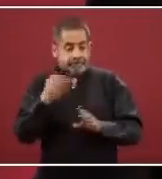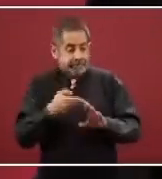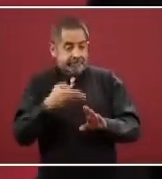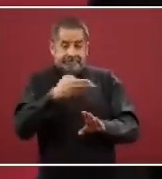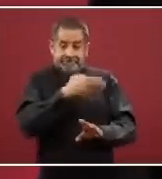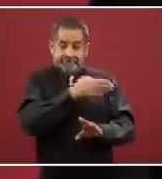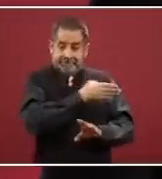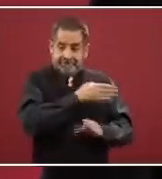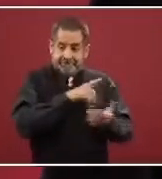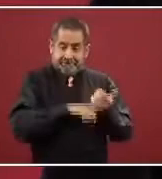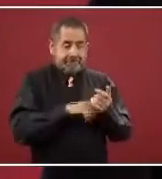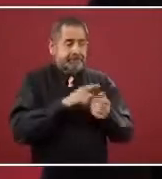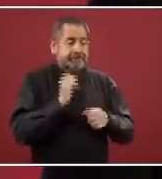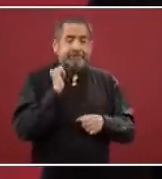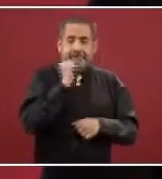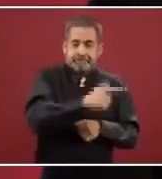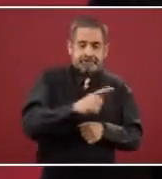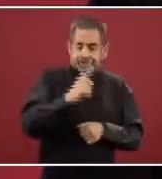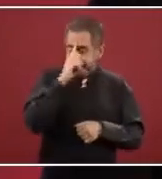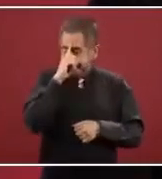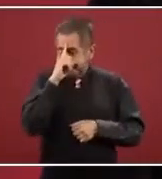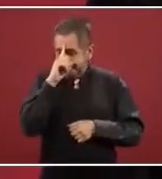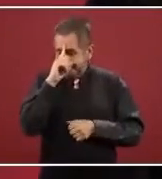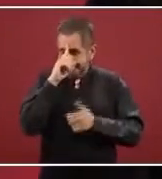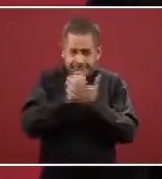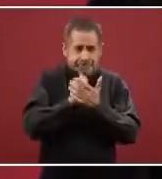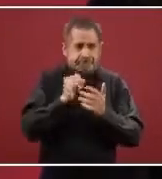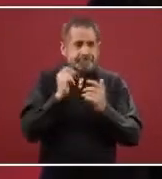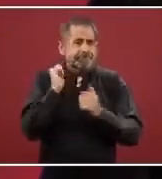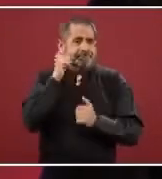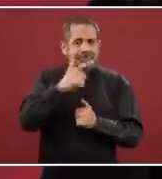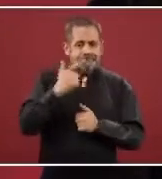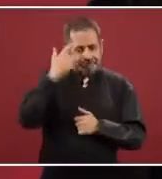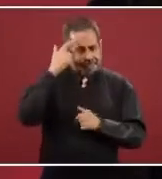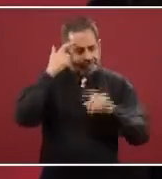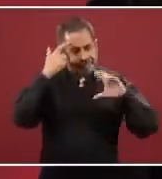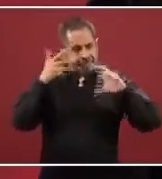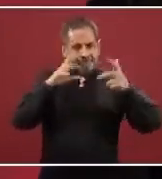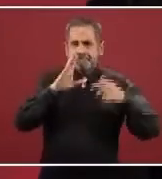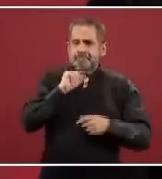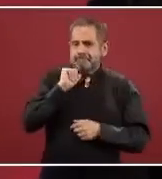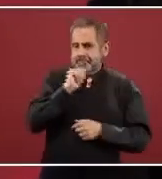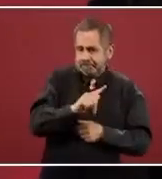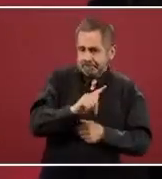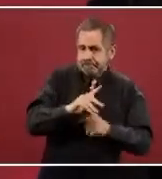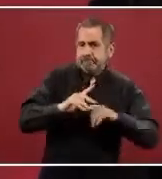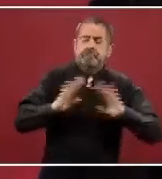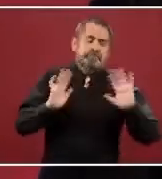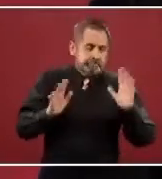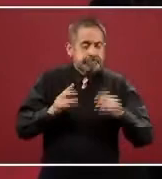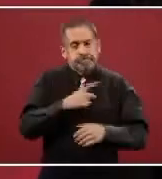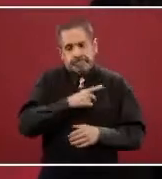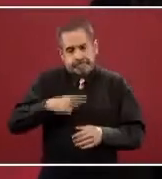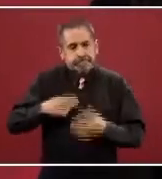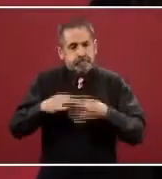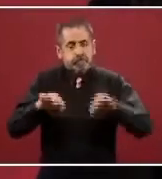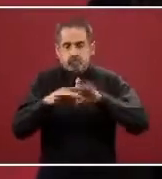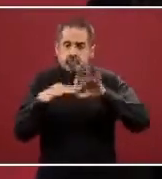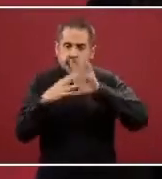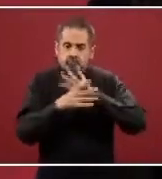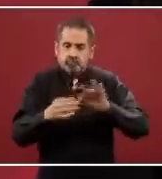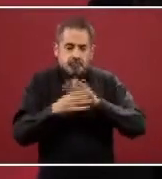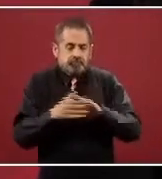tienen algún trastorno o algún diagnóstico de trastorno mental ya diagnosticado, pues sí sería importante que